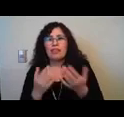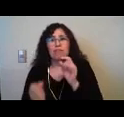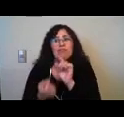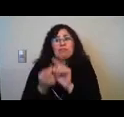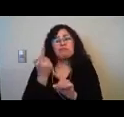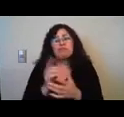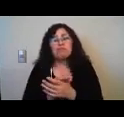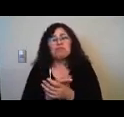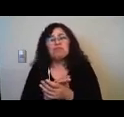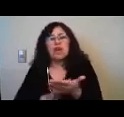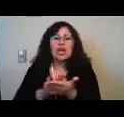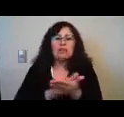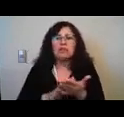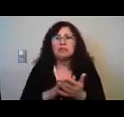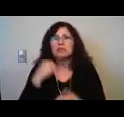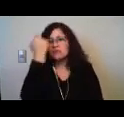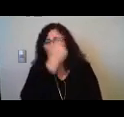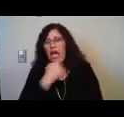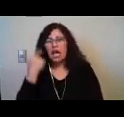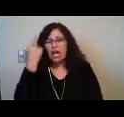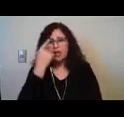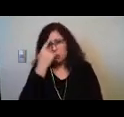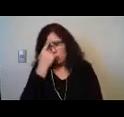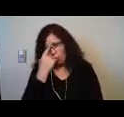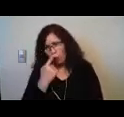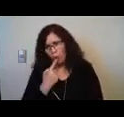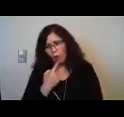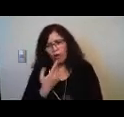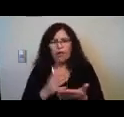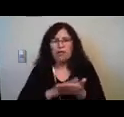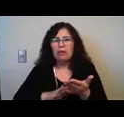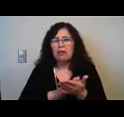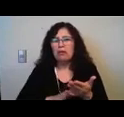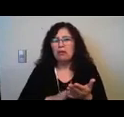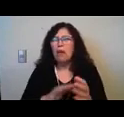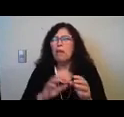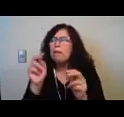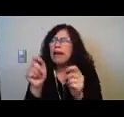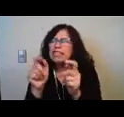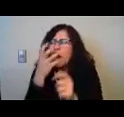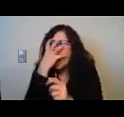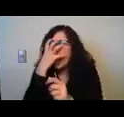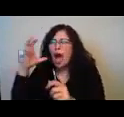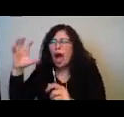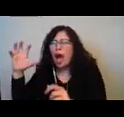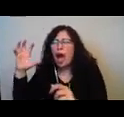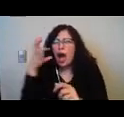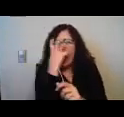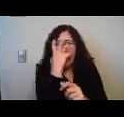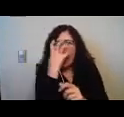tiene que ver con una cara hipomímica que se conoce como cara de máscara, ¿ya? Con